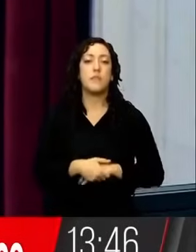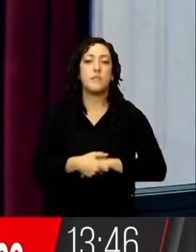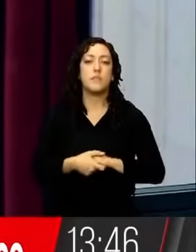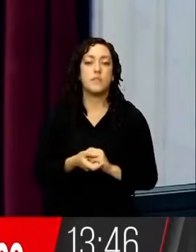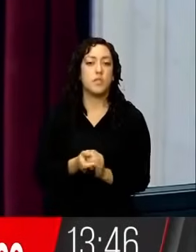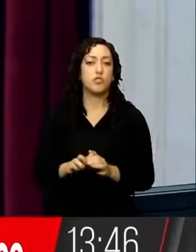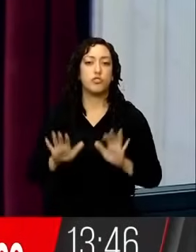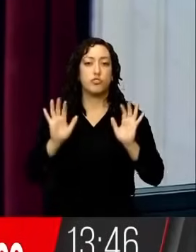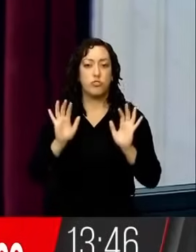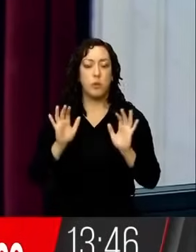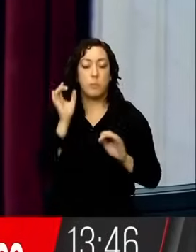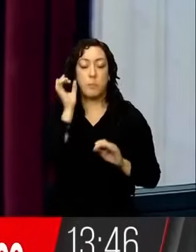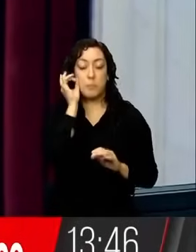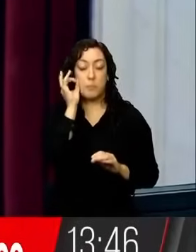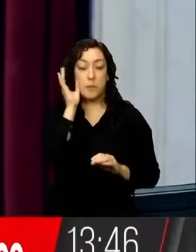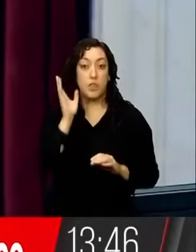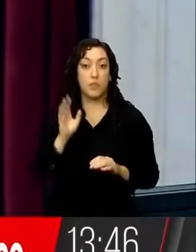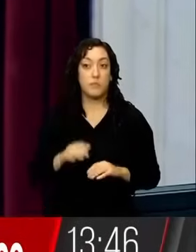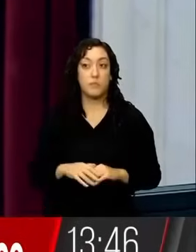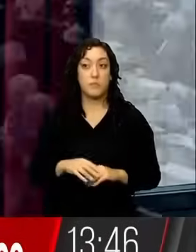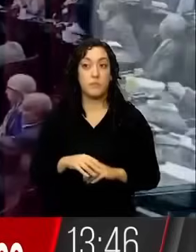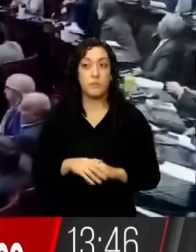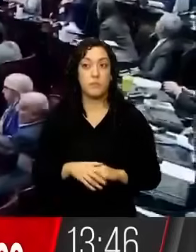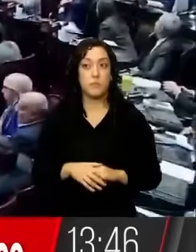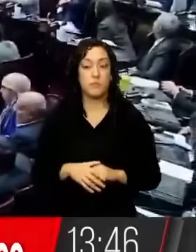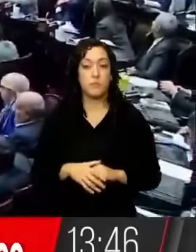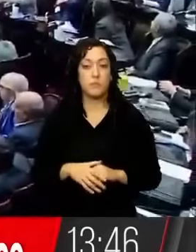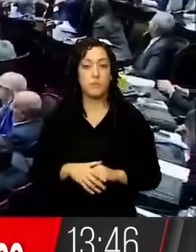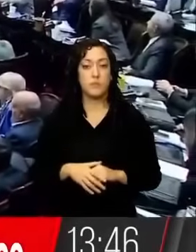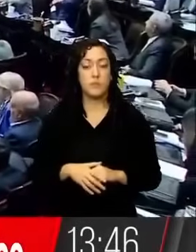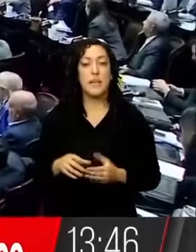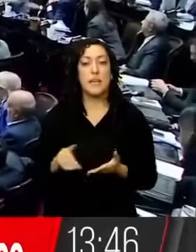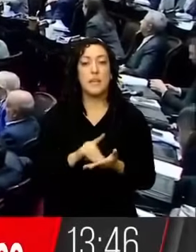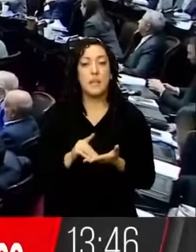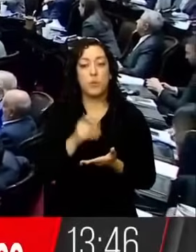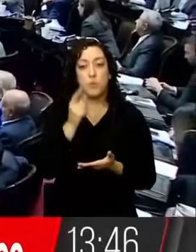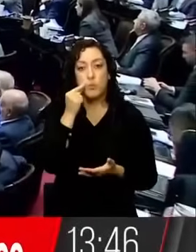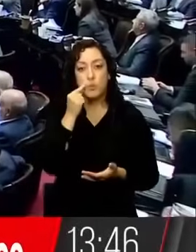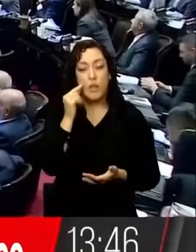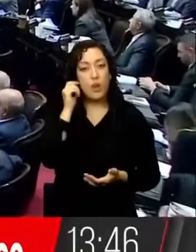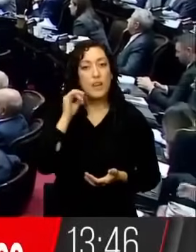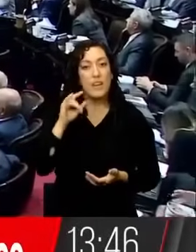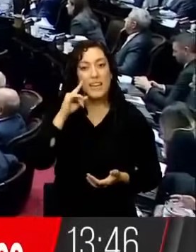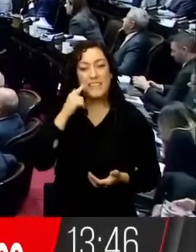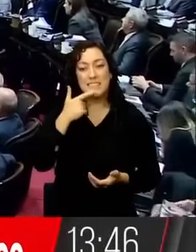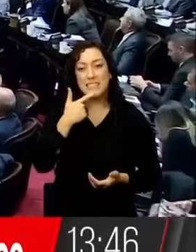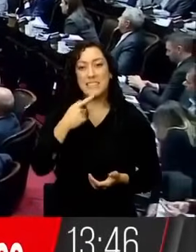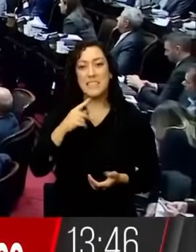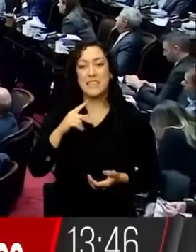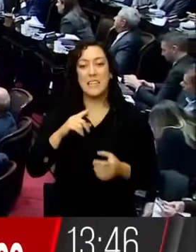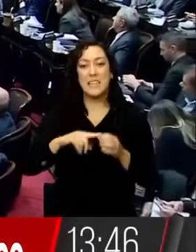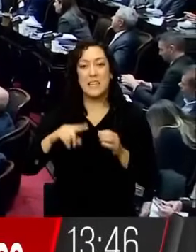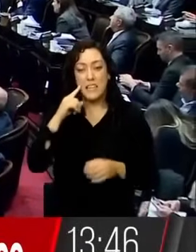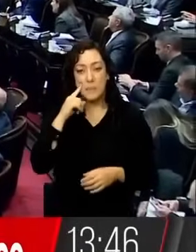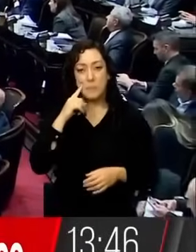Abstención. Abstención, disculpe, diputado. No, ya no. Diputado José Glinski.